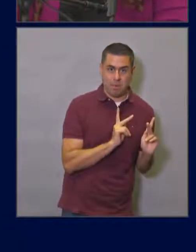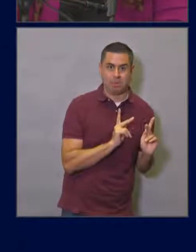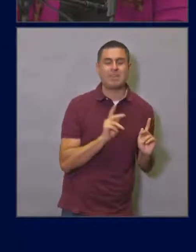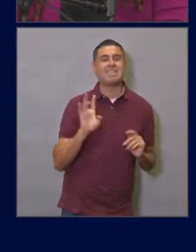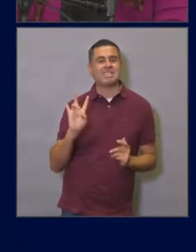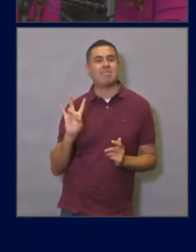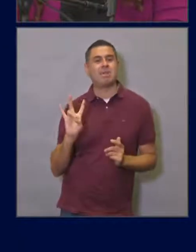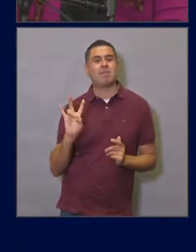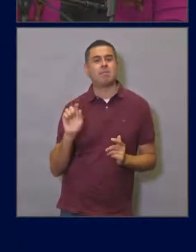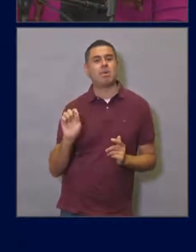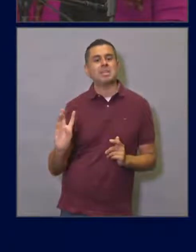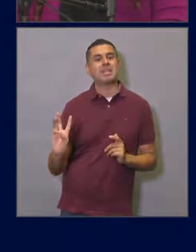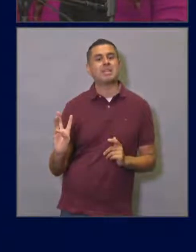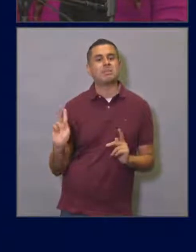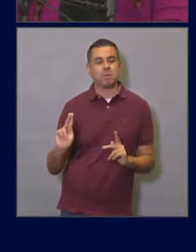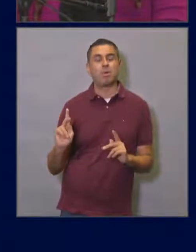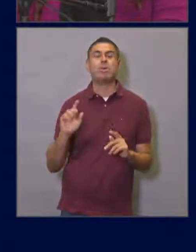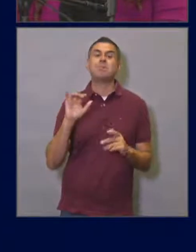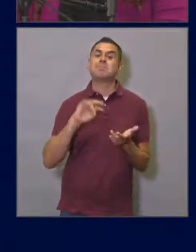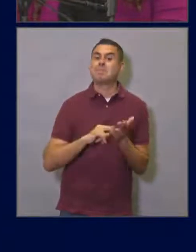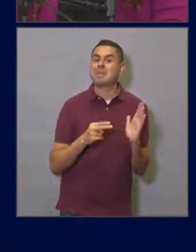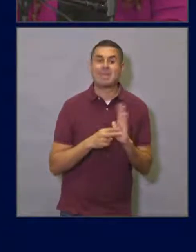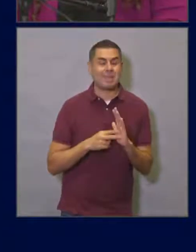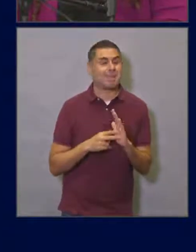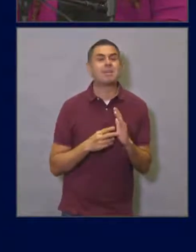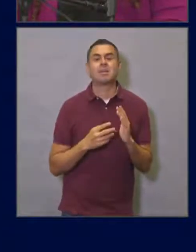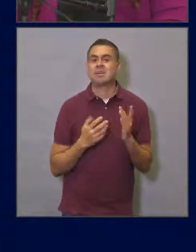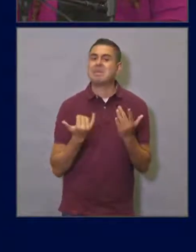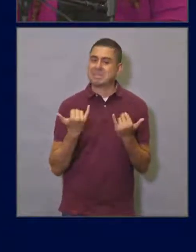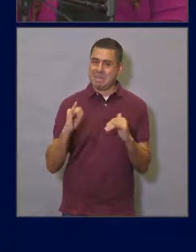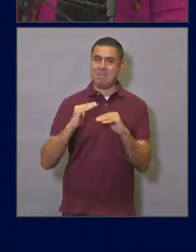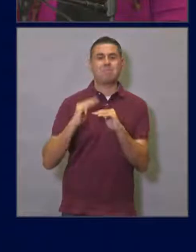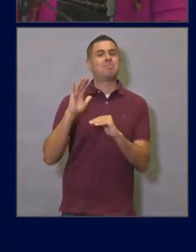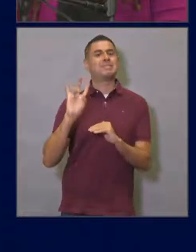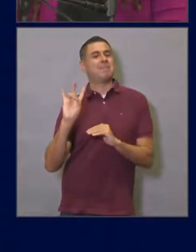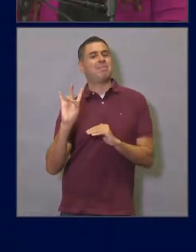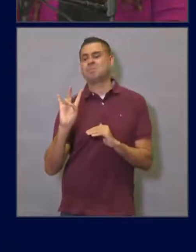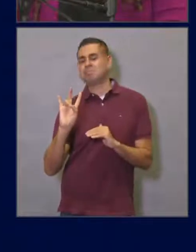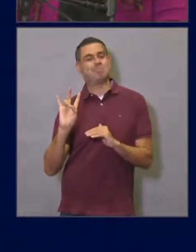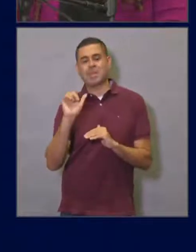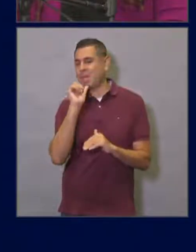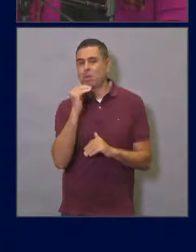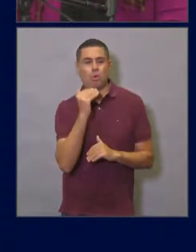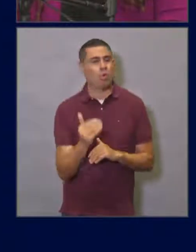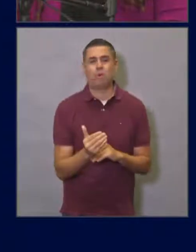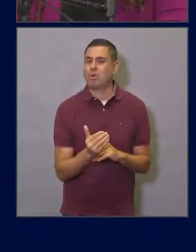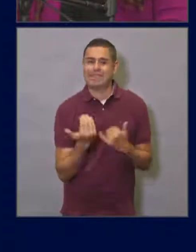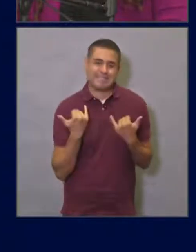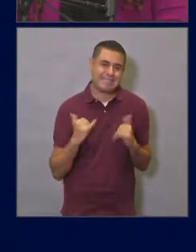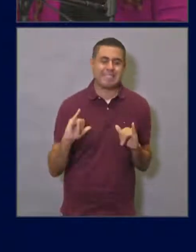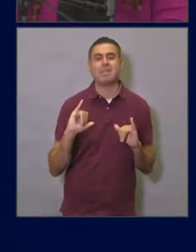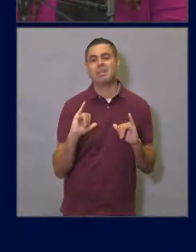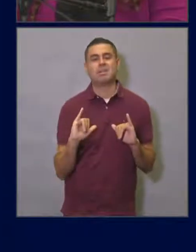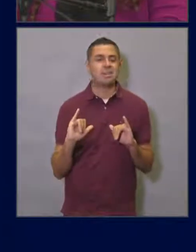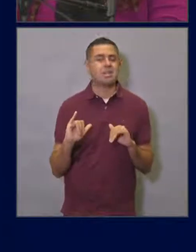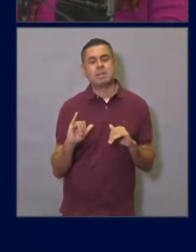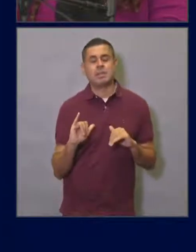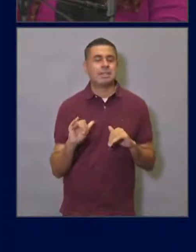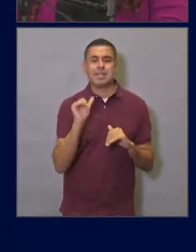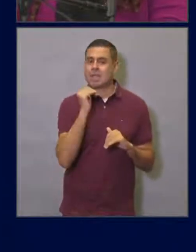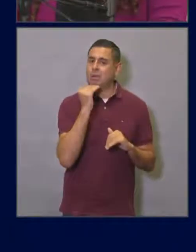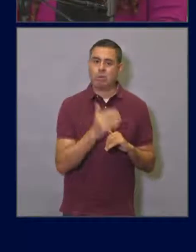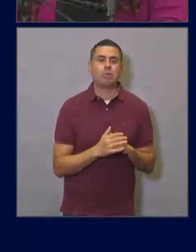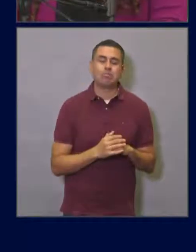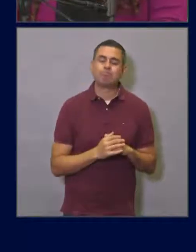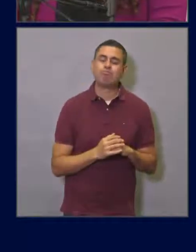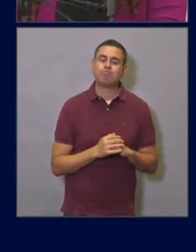este es el motivo por el cual permanecemos en el nivel más restrictivo. Nuestra tasa de positividad aún se